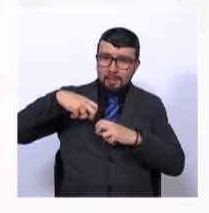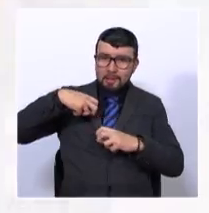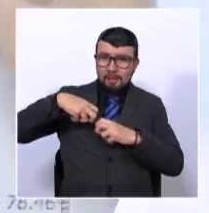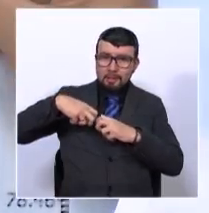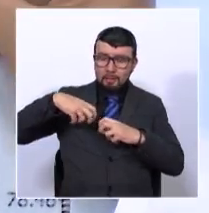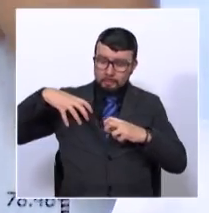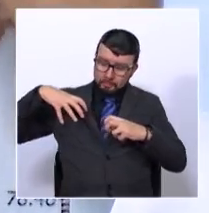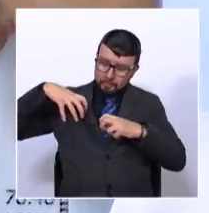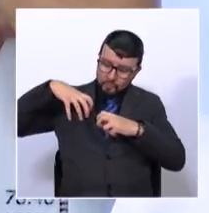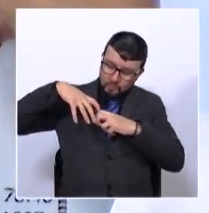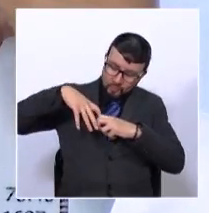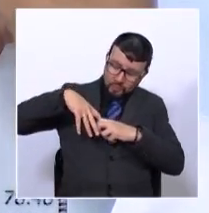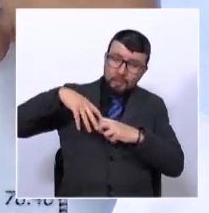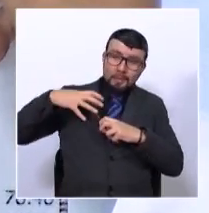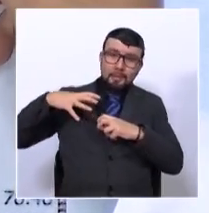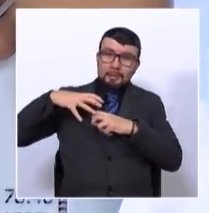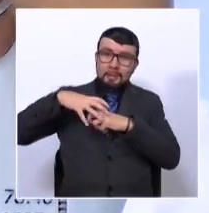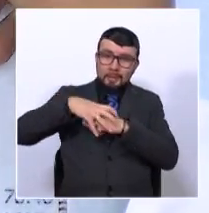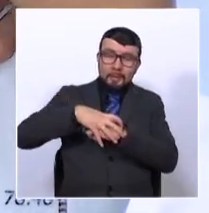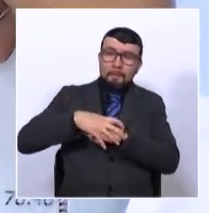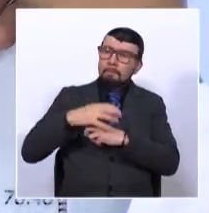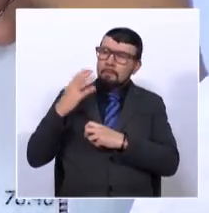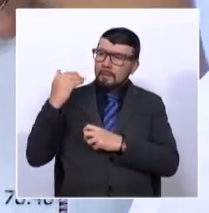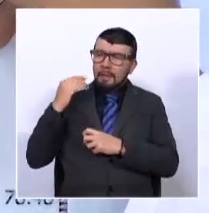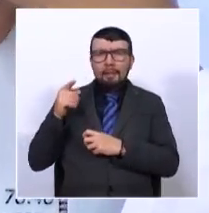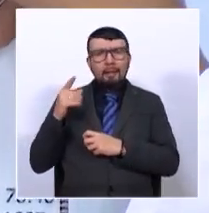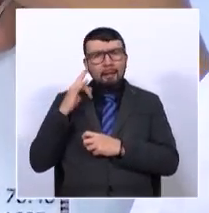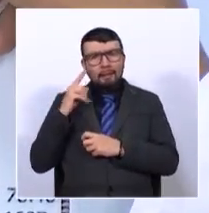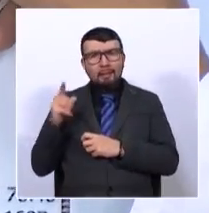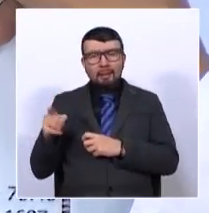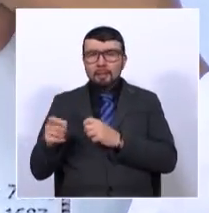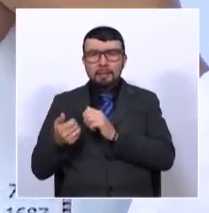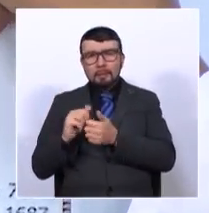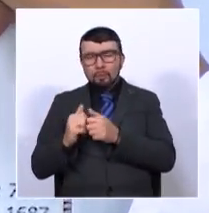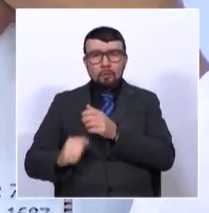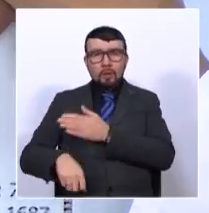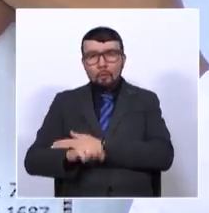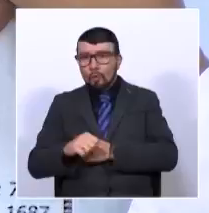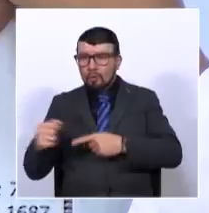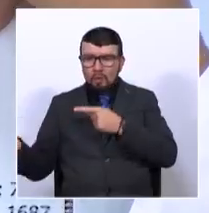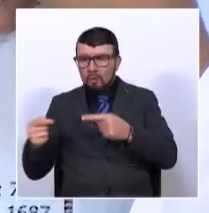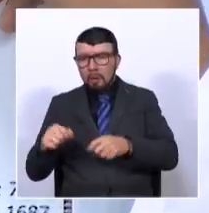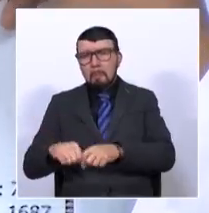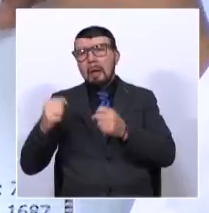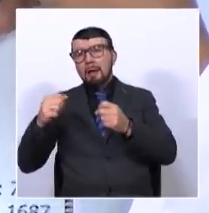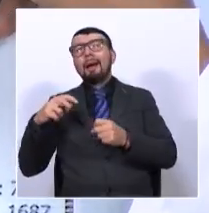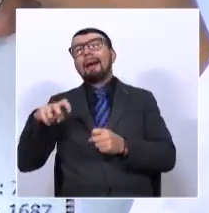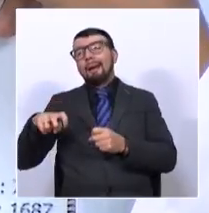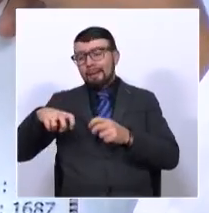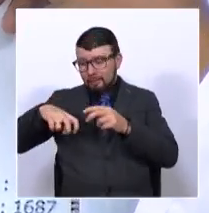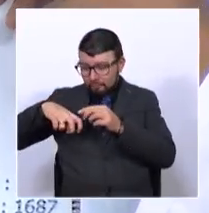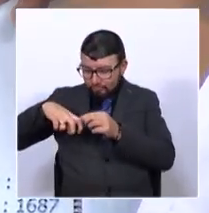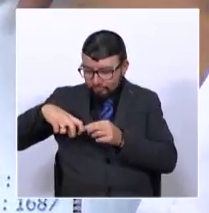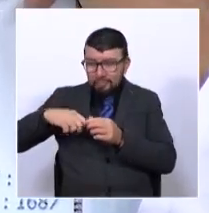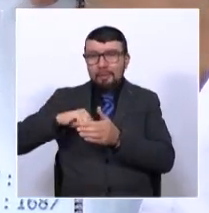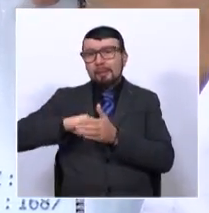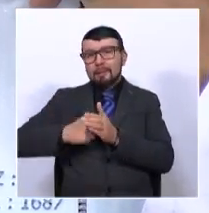ligamento cruzado anterior y posterior, que tanto oímos hablar de ellos en nuestros famosos futbolistas,